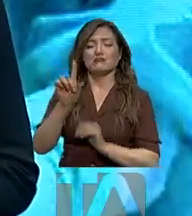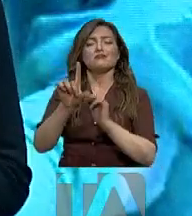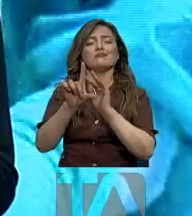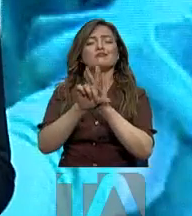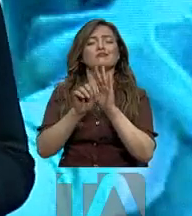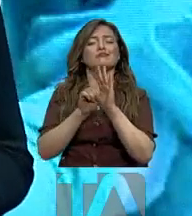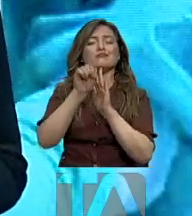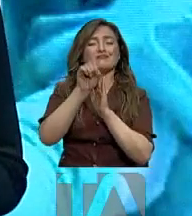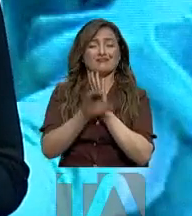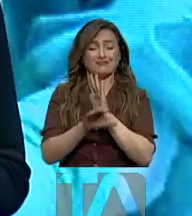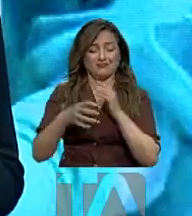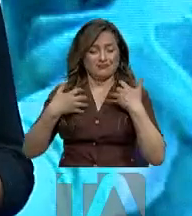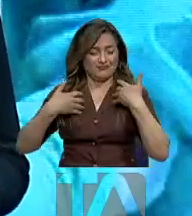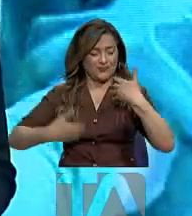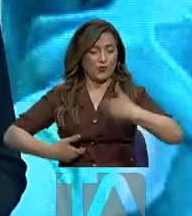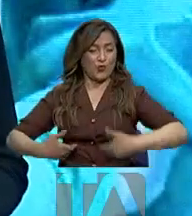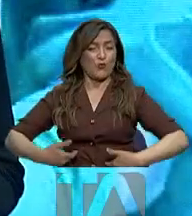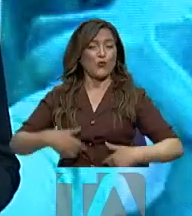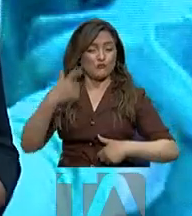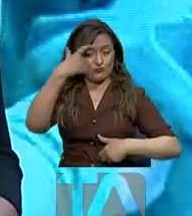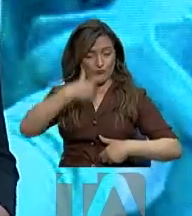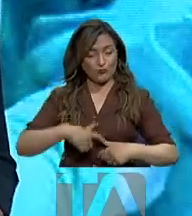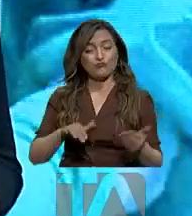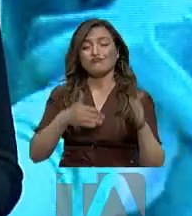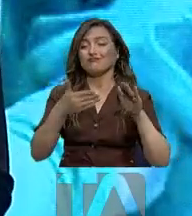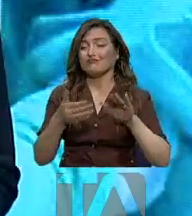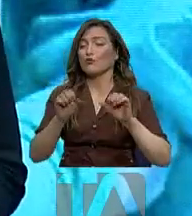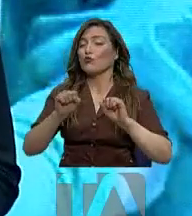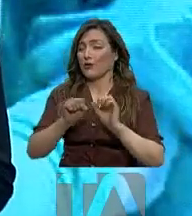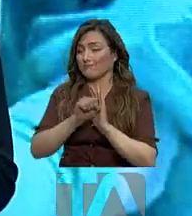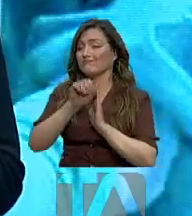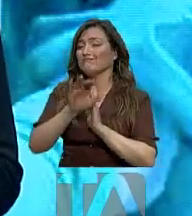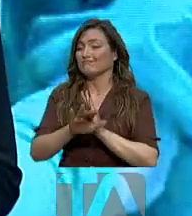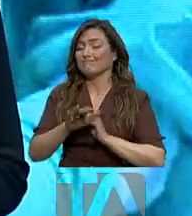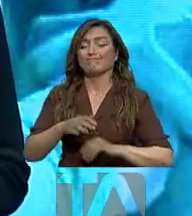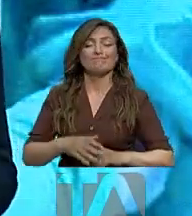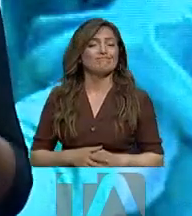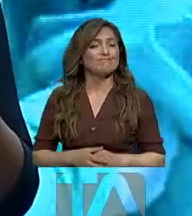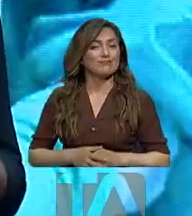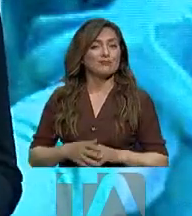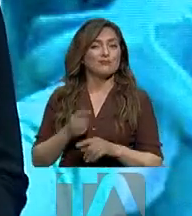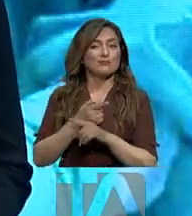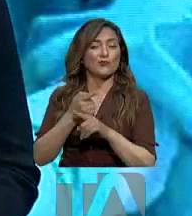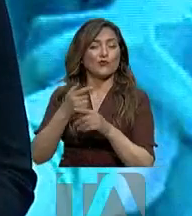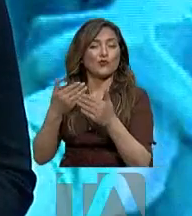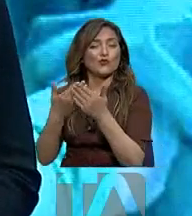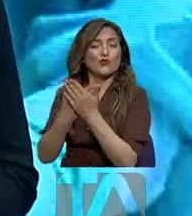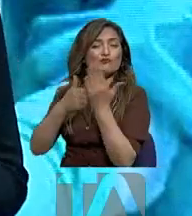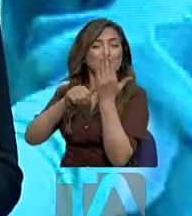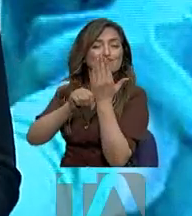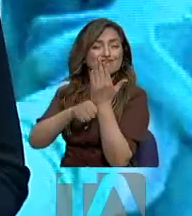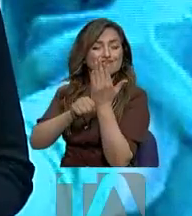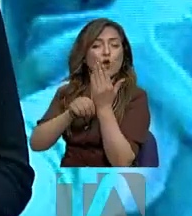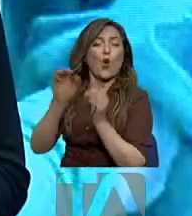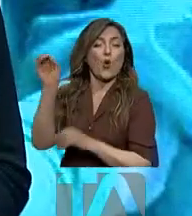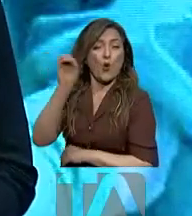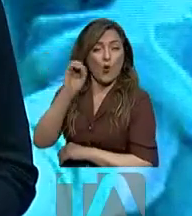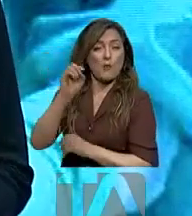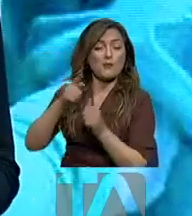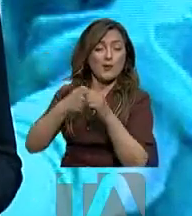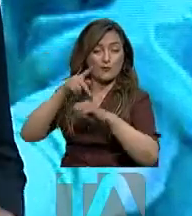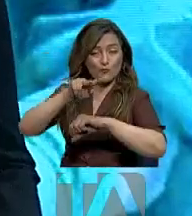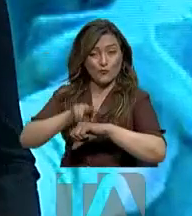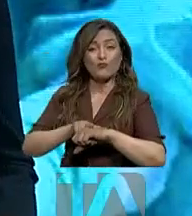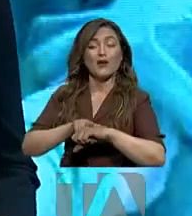trasplantes todos los ciudadanos que fallece mos somos donantes excepto si al renovar nuestra cédula o sacarla por